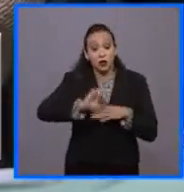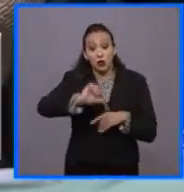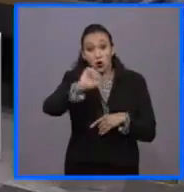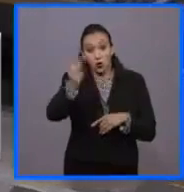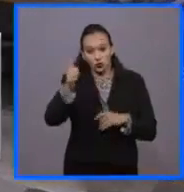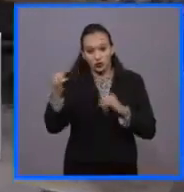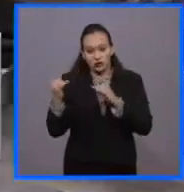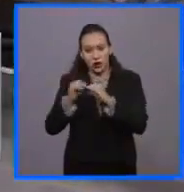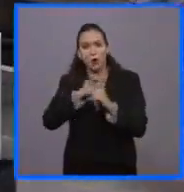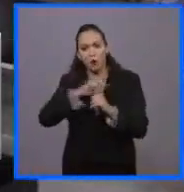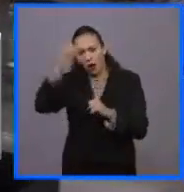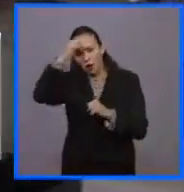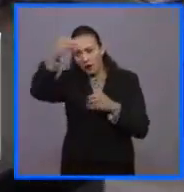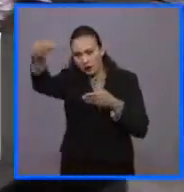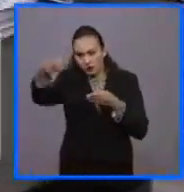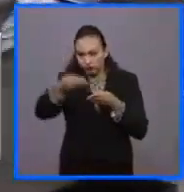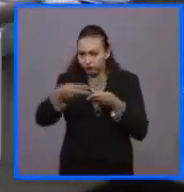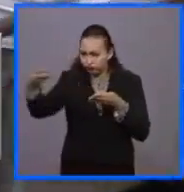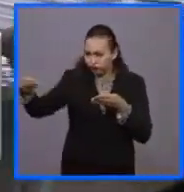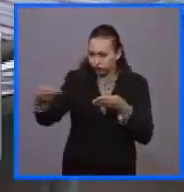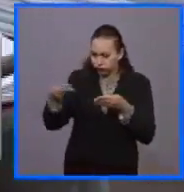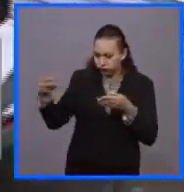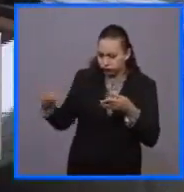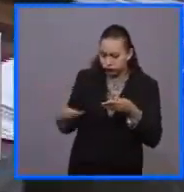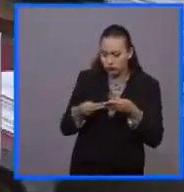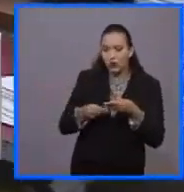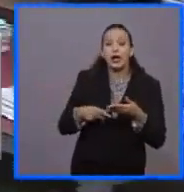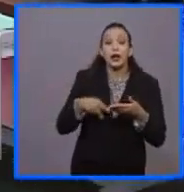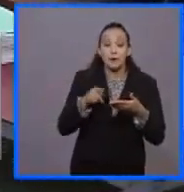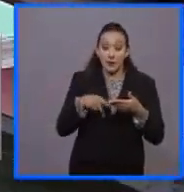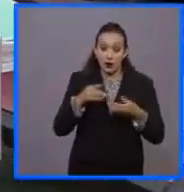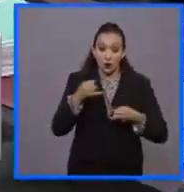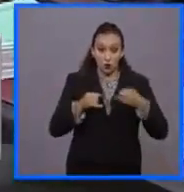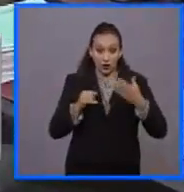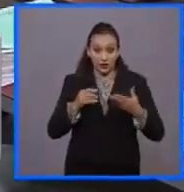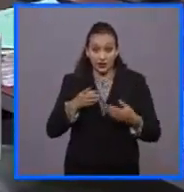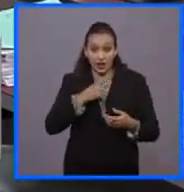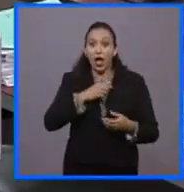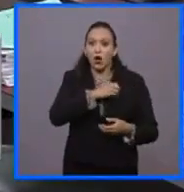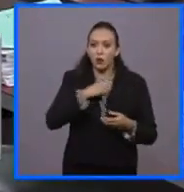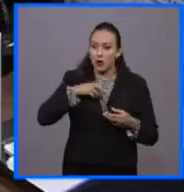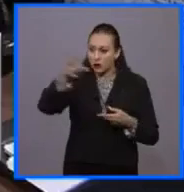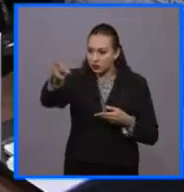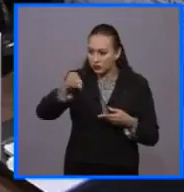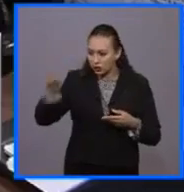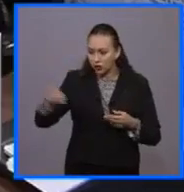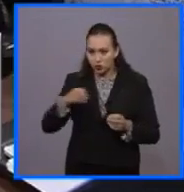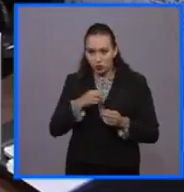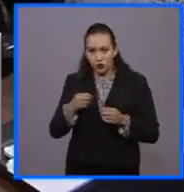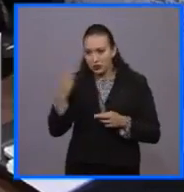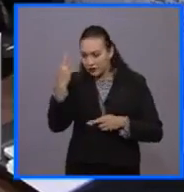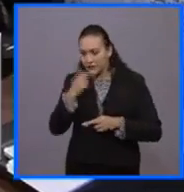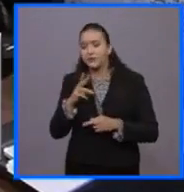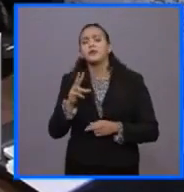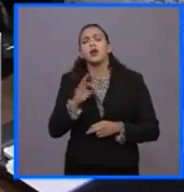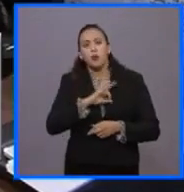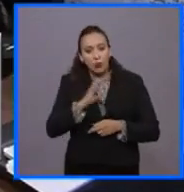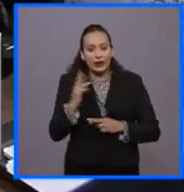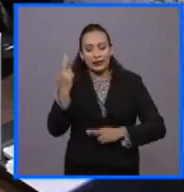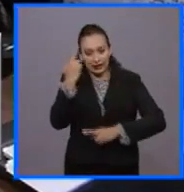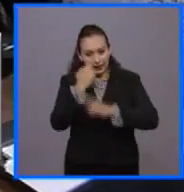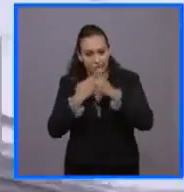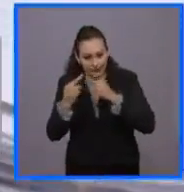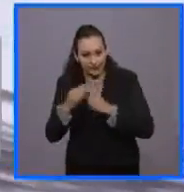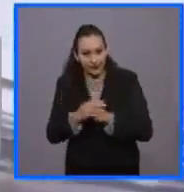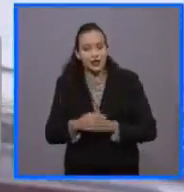del órgano jurisdiccional de emitir respuesta o tomarlo en cuenta expresamente al emitir la resolución, pues precisó que esta